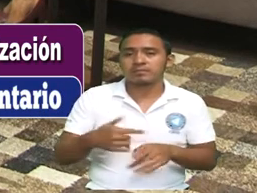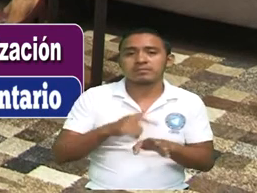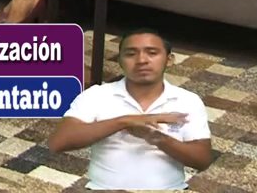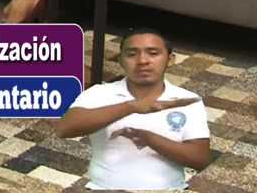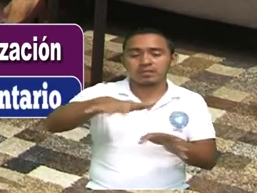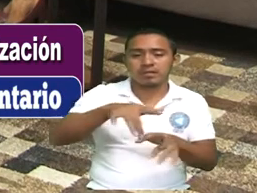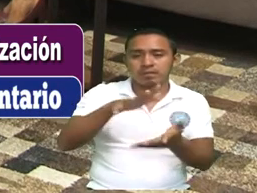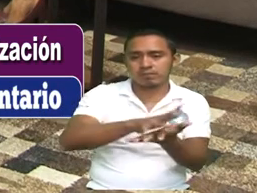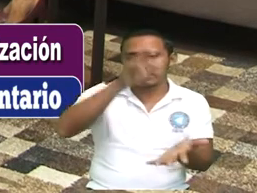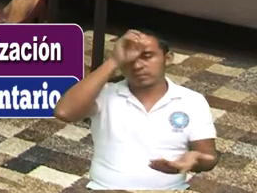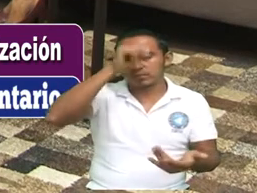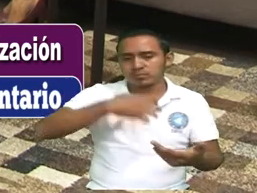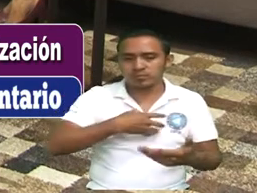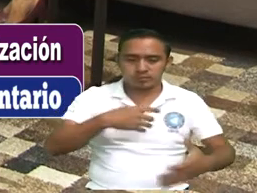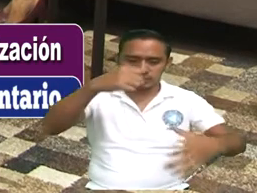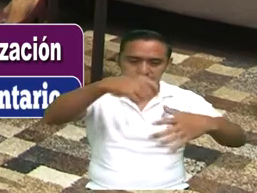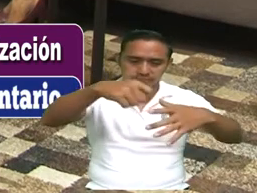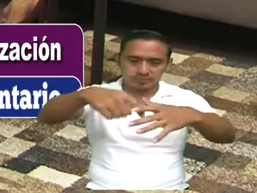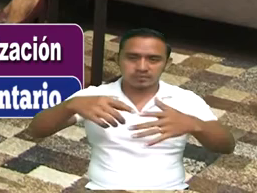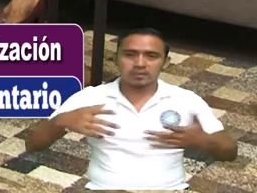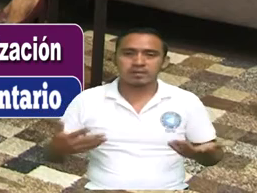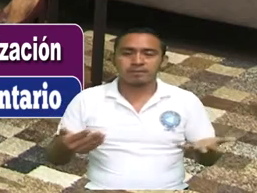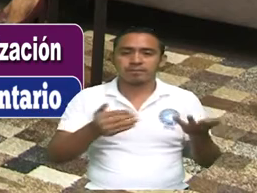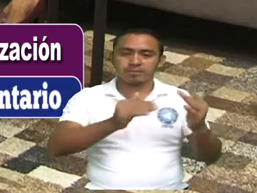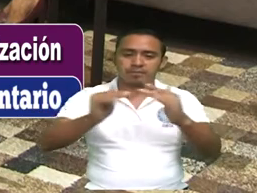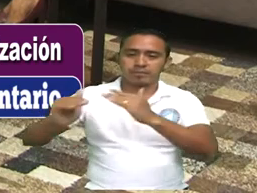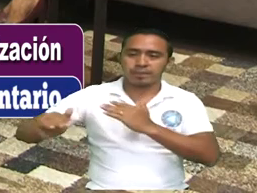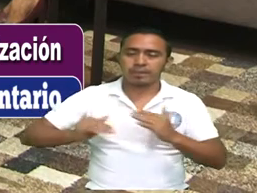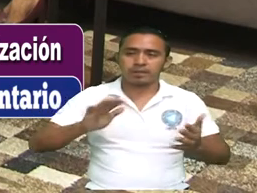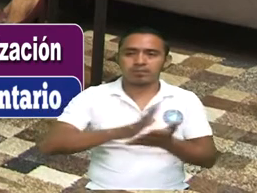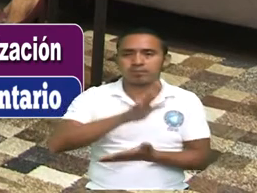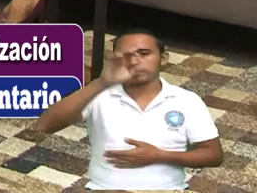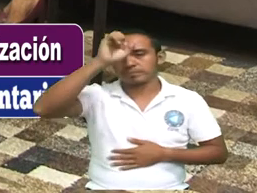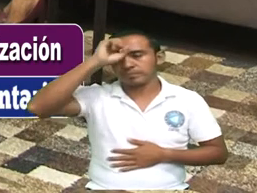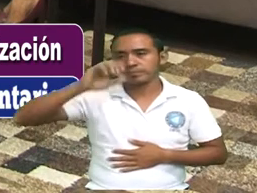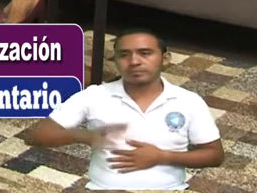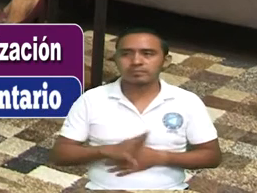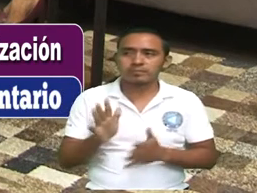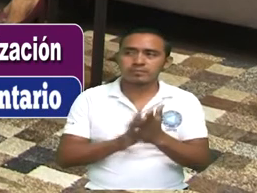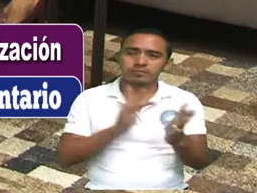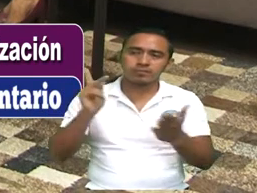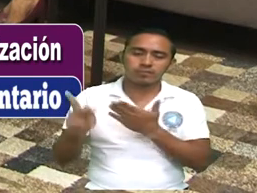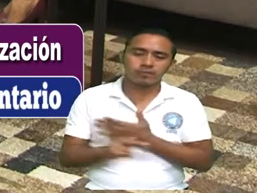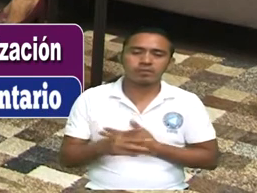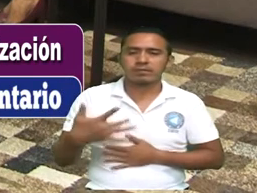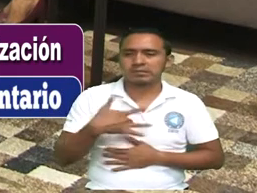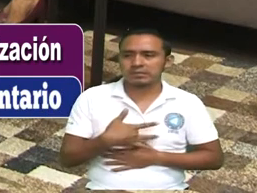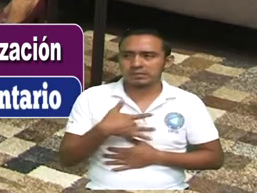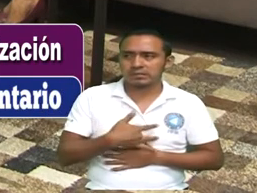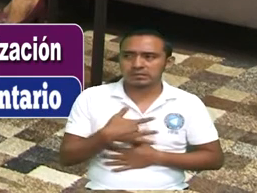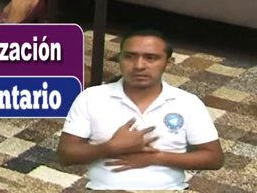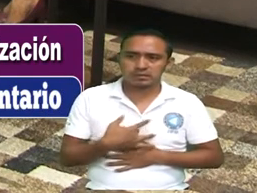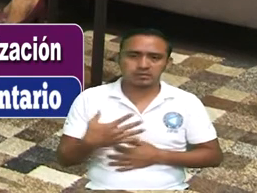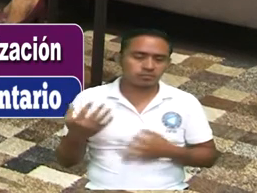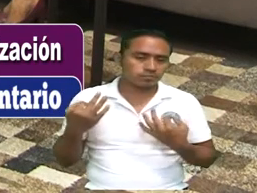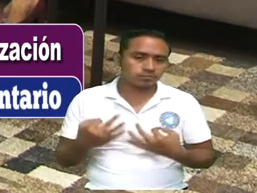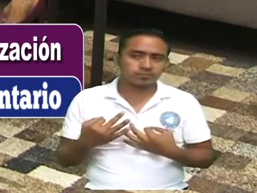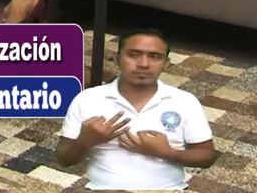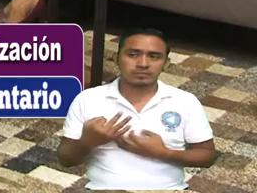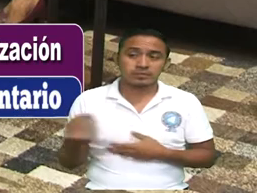que aprendieran para la agricultura, los de la ciudad que fueran aprendiendo programas necesarios también para